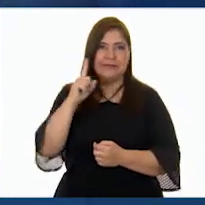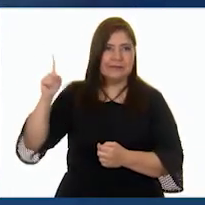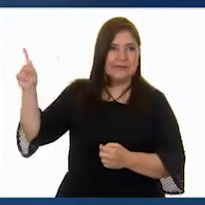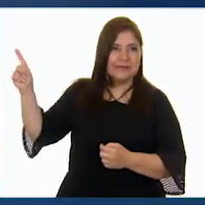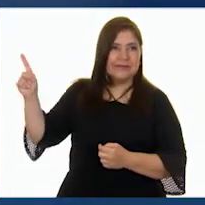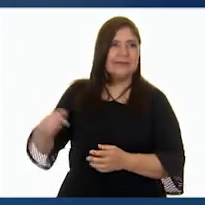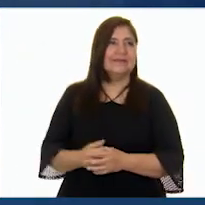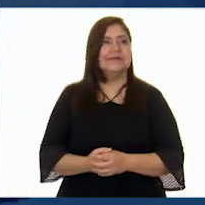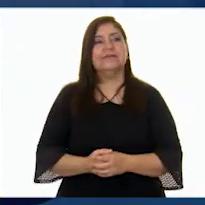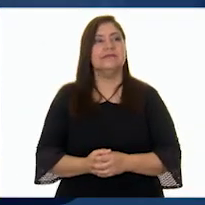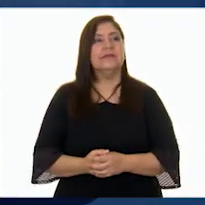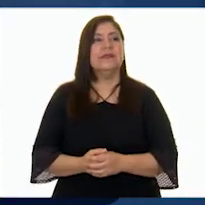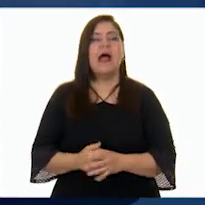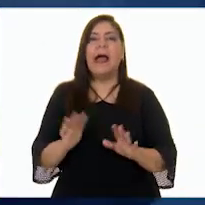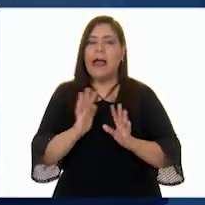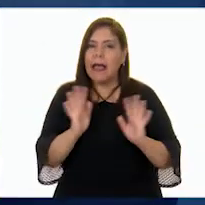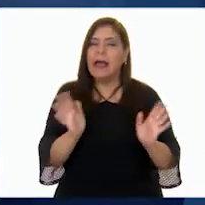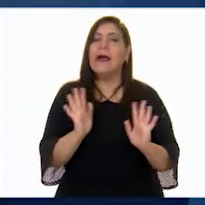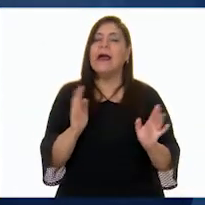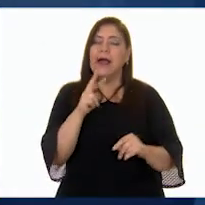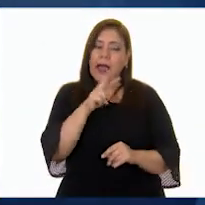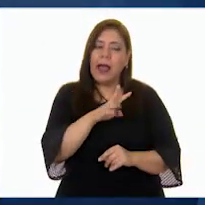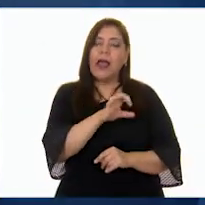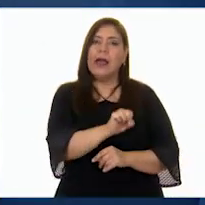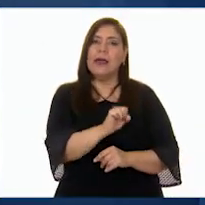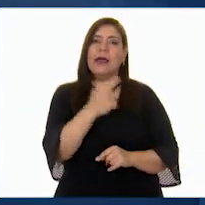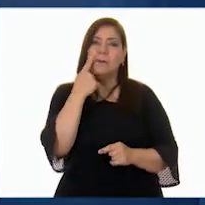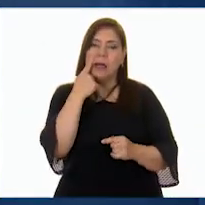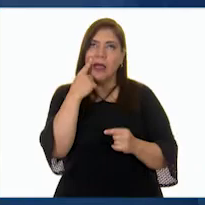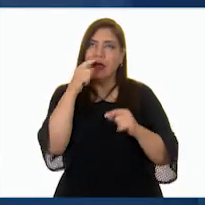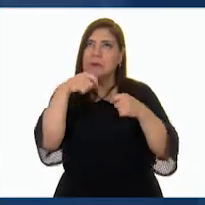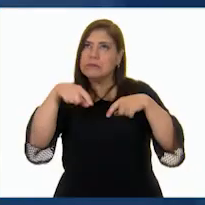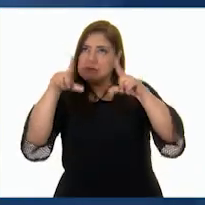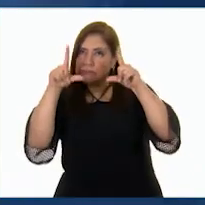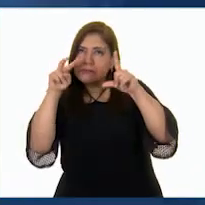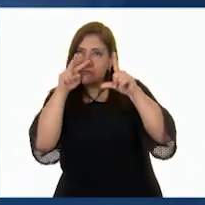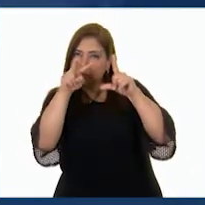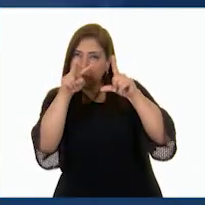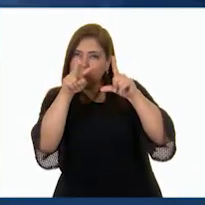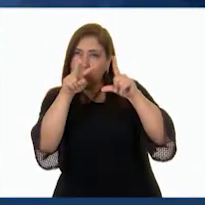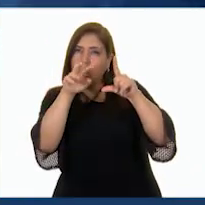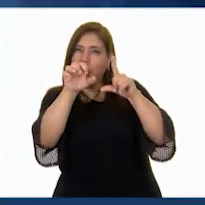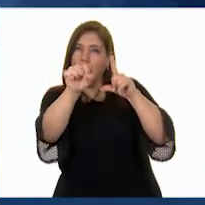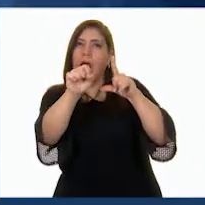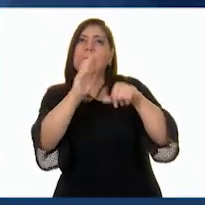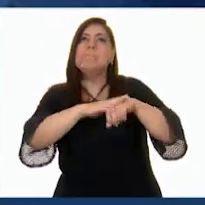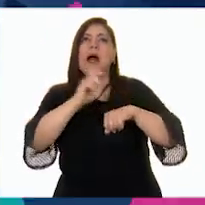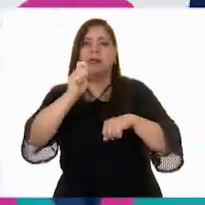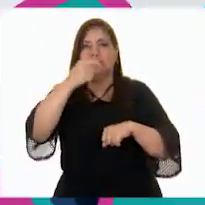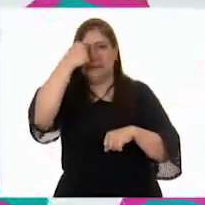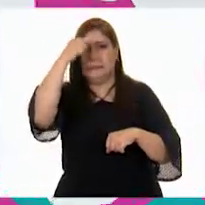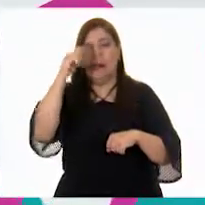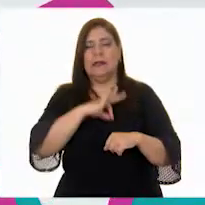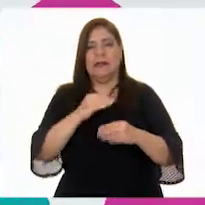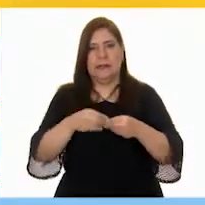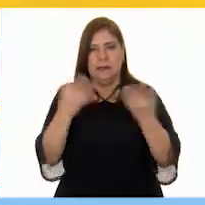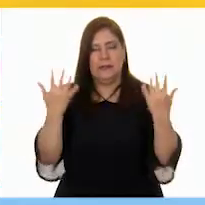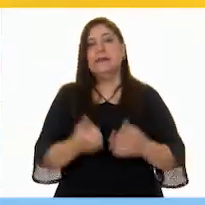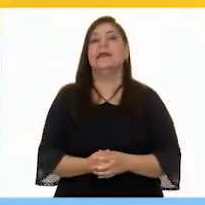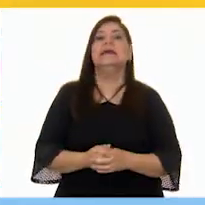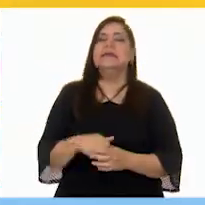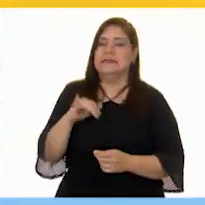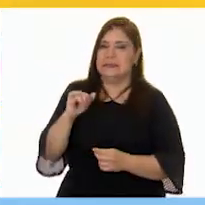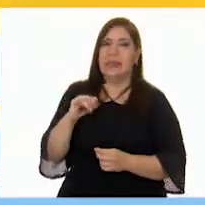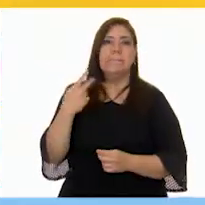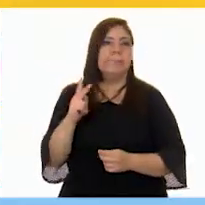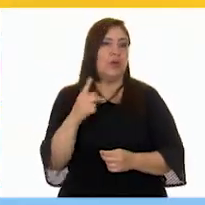¡Ah! Maestra, me gusta muchísimo la explicación gráfica. La verdad es que me parece muy clara. Así es, María. Pero yo creo